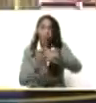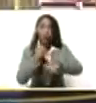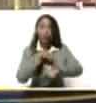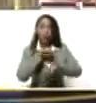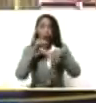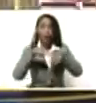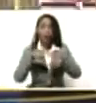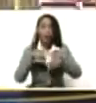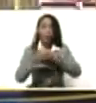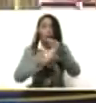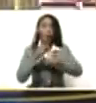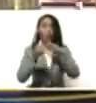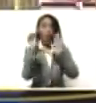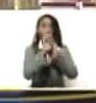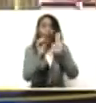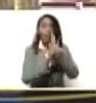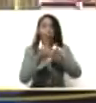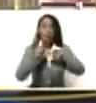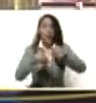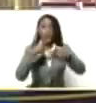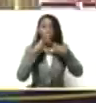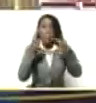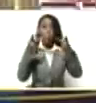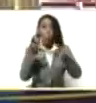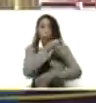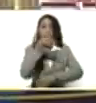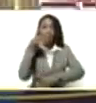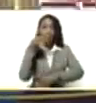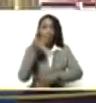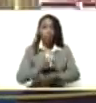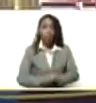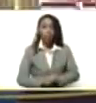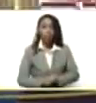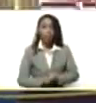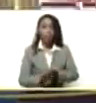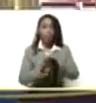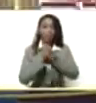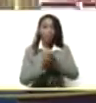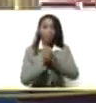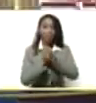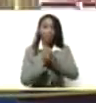hemos garantizado un está para servicios públicos de calidad compañeros